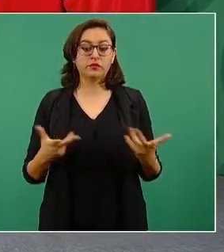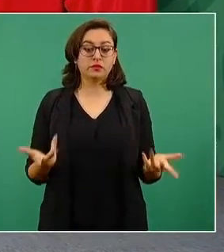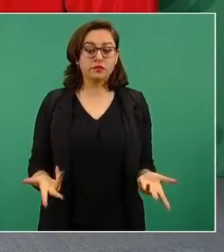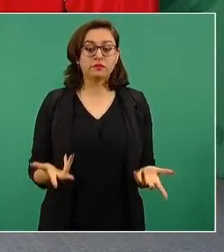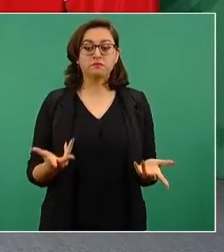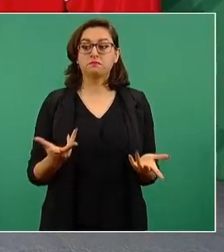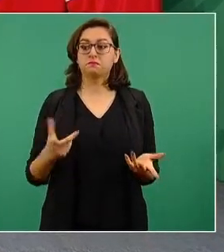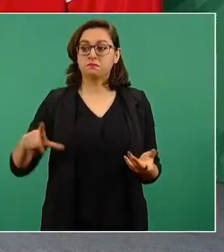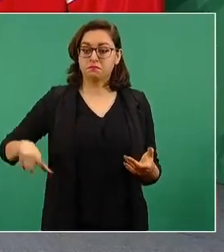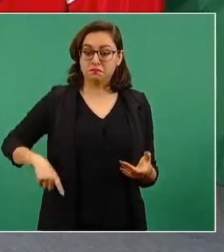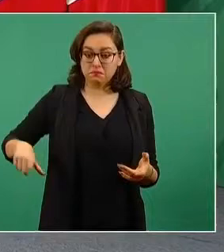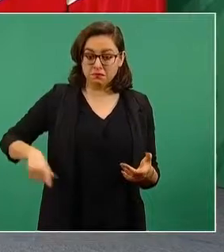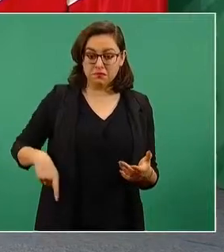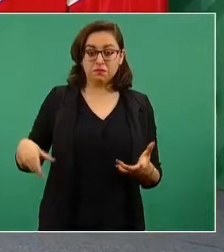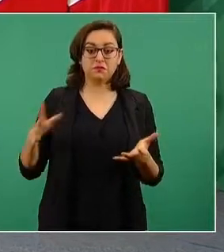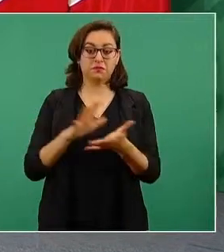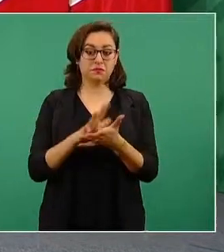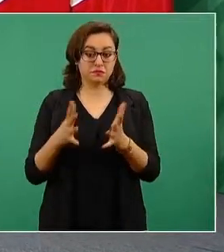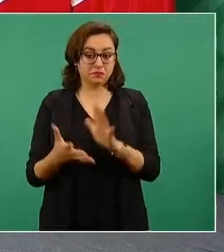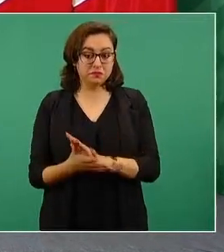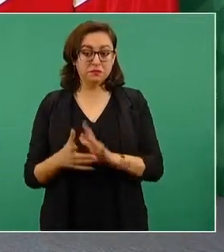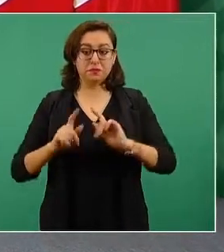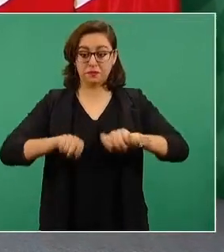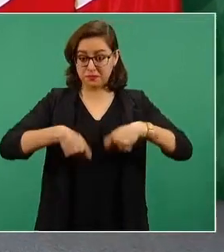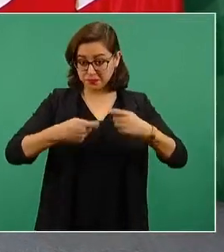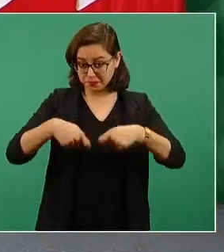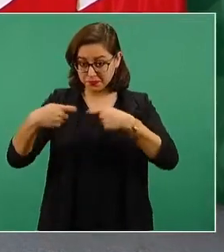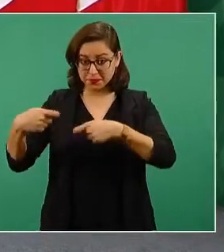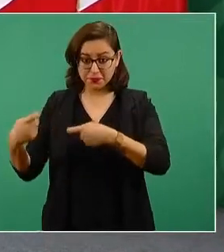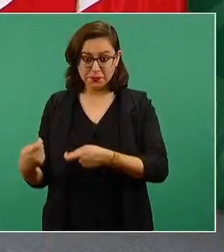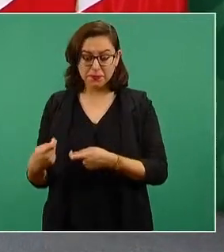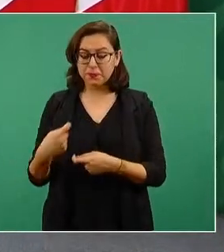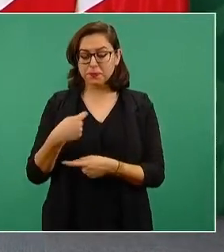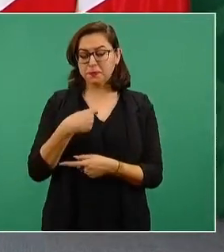funcionarios públicos de los gobiernos.